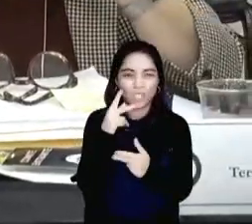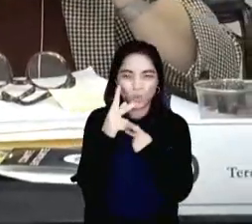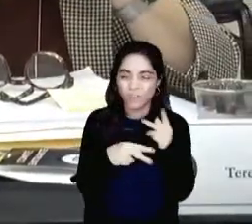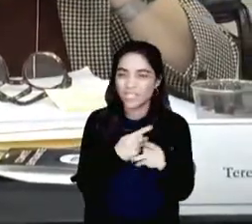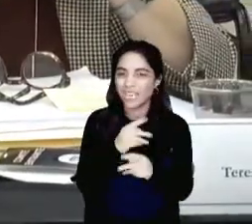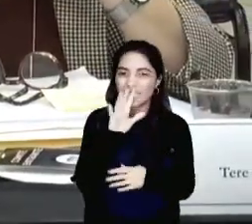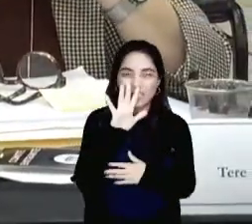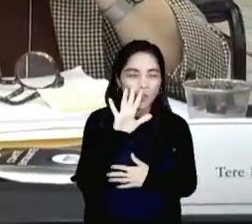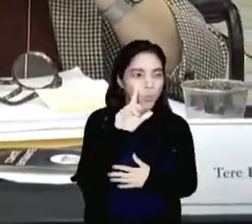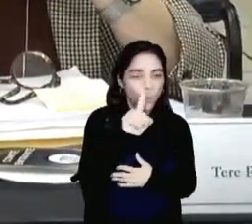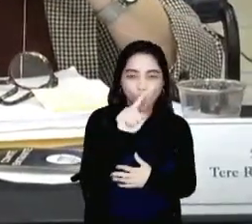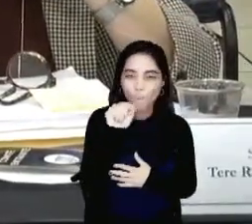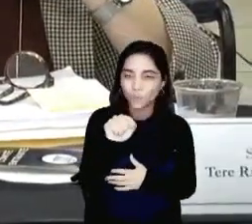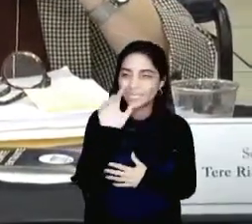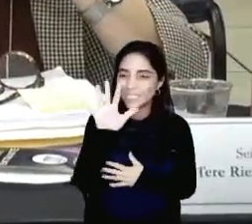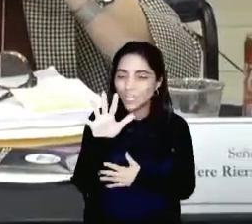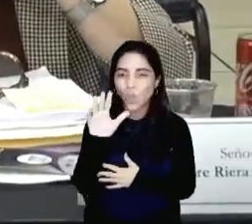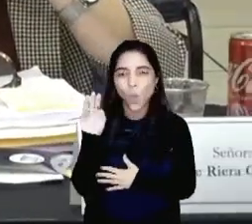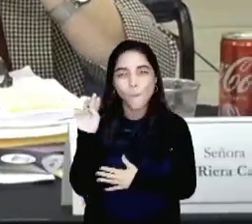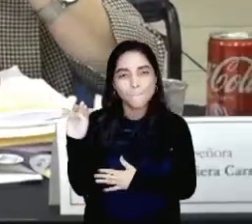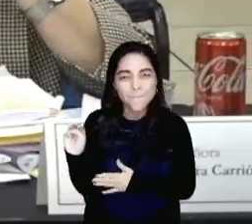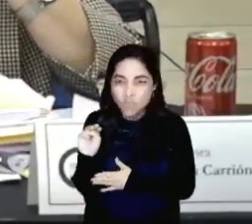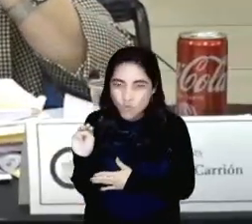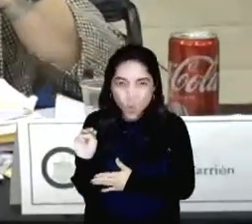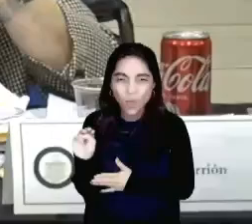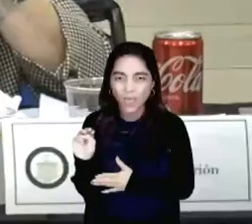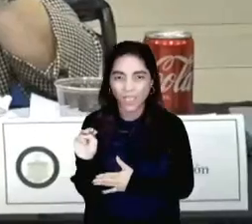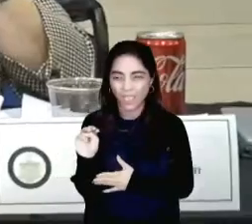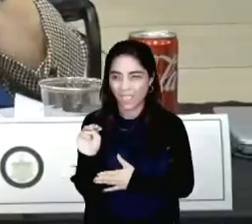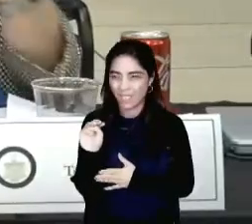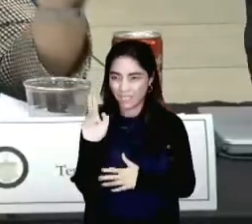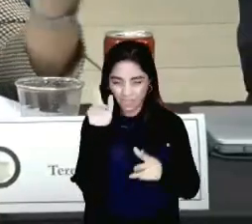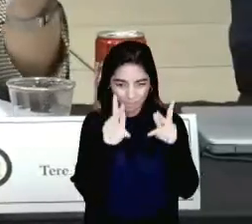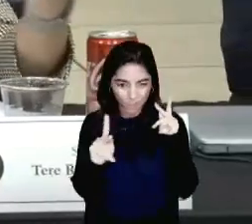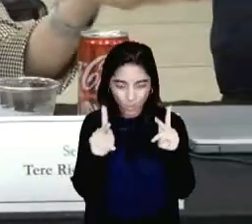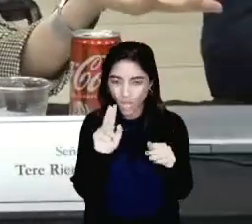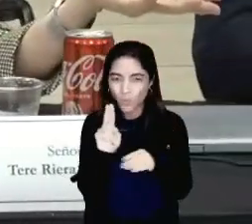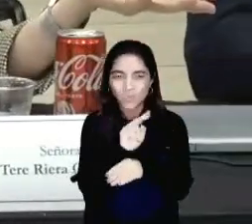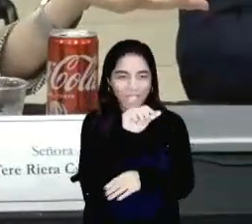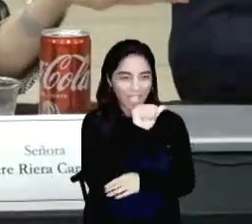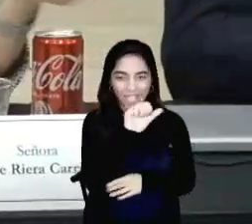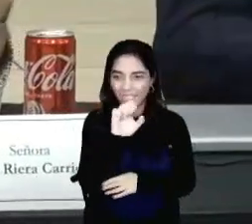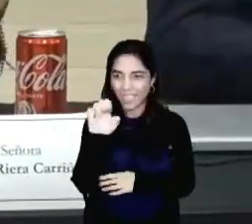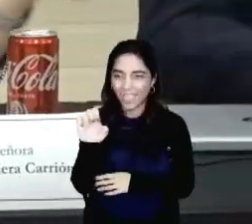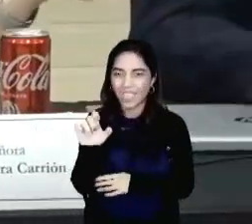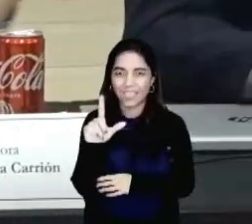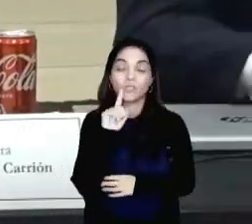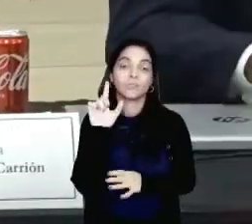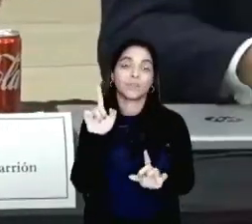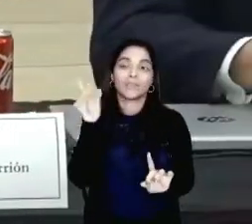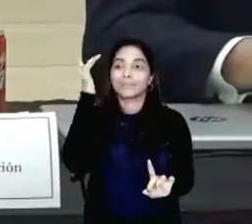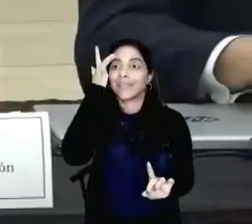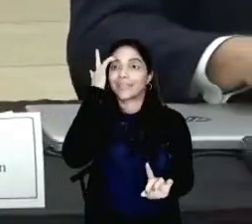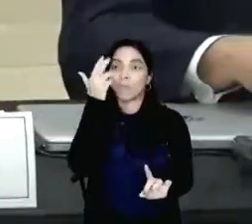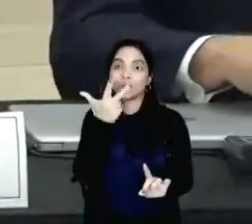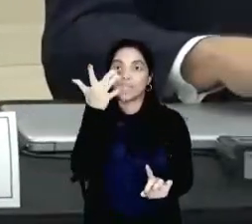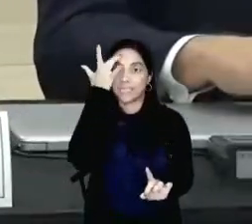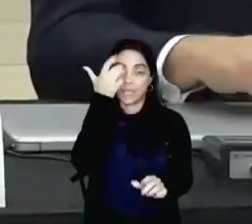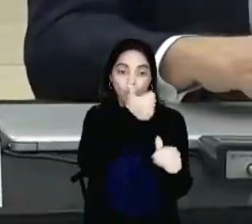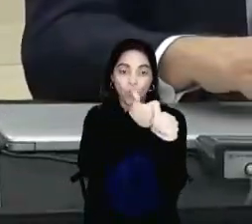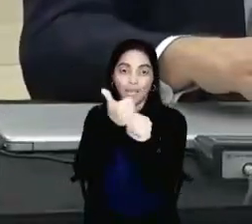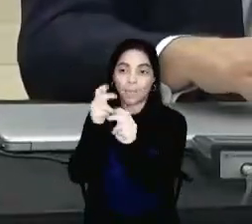1.5 millones de usuarios de la ae Pues estamos hablando centav vería TR 3 centavos por